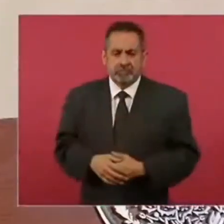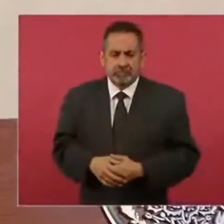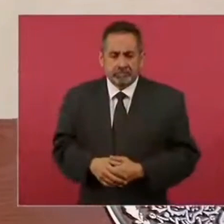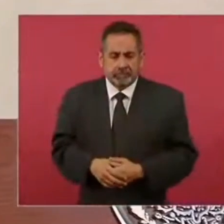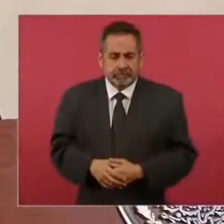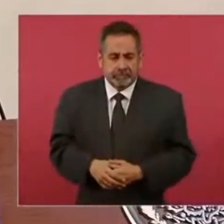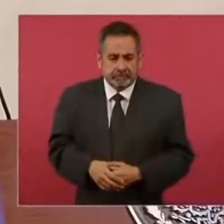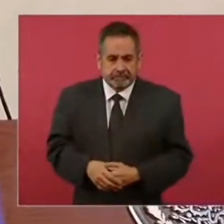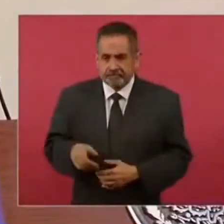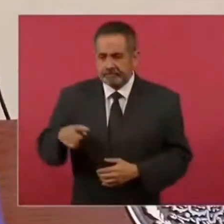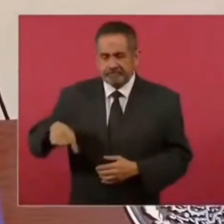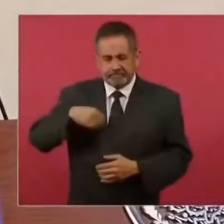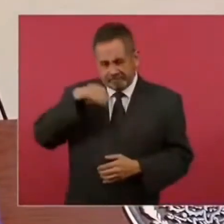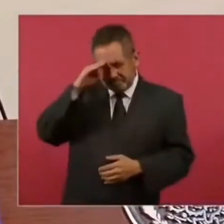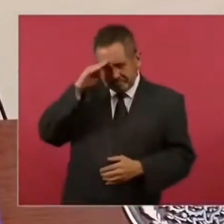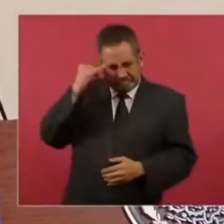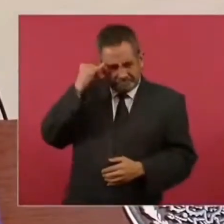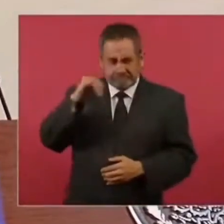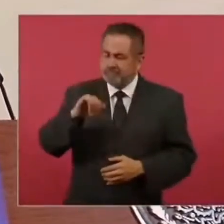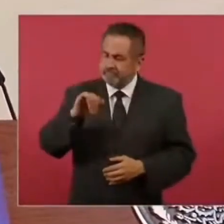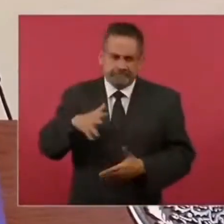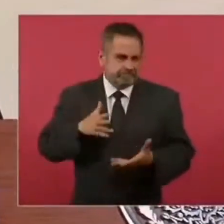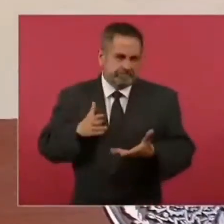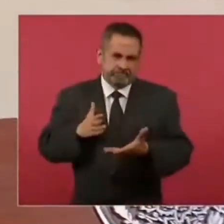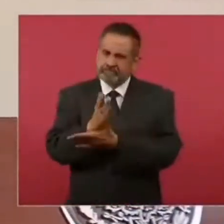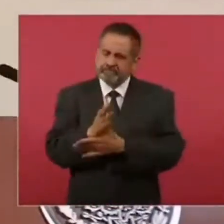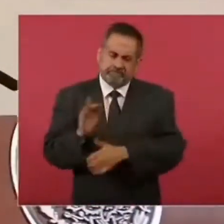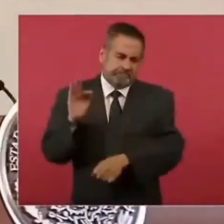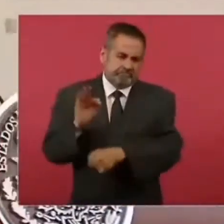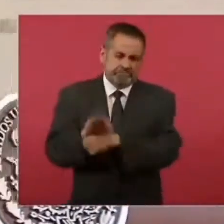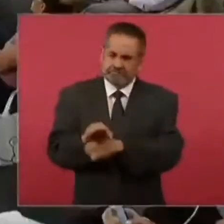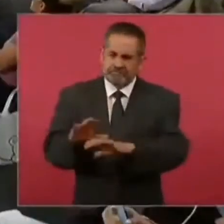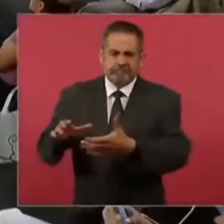meter, porque esto